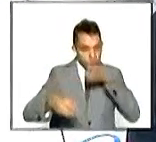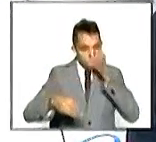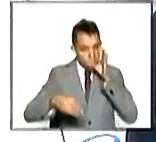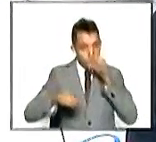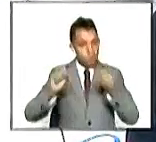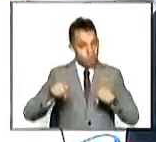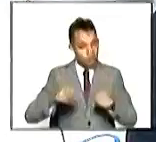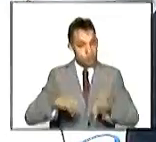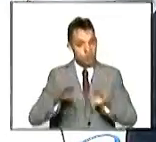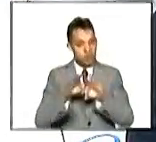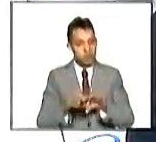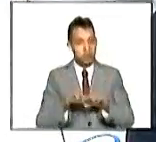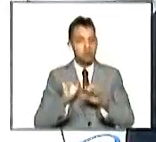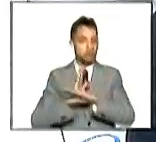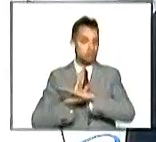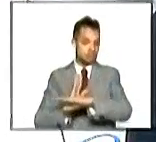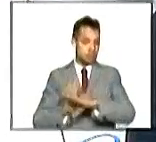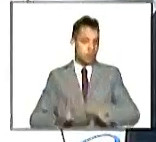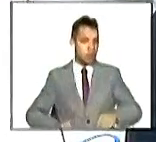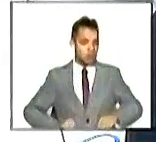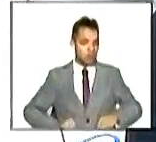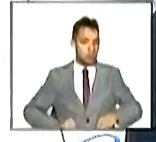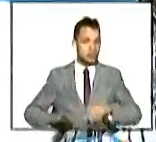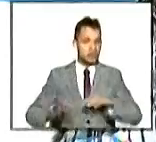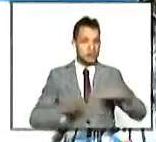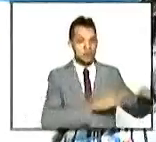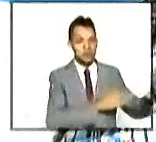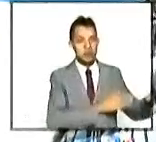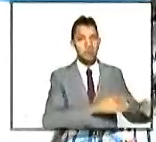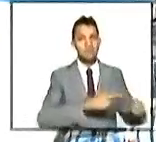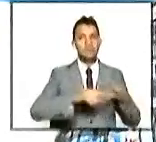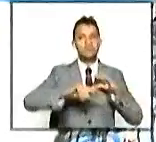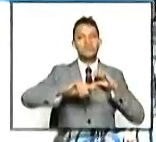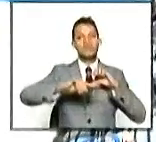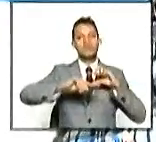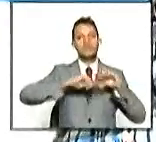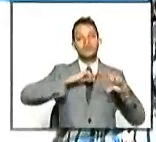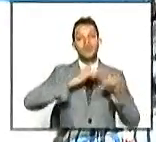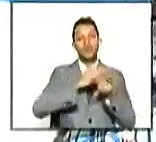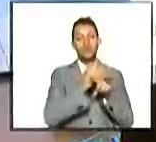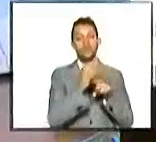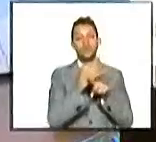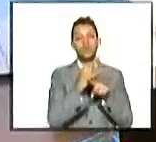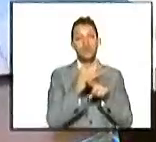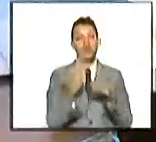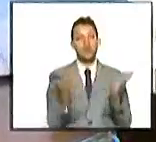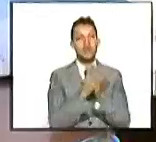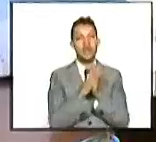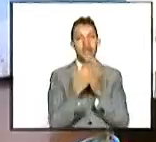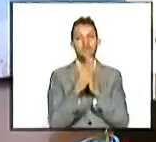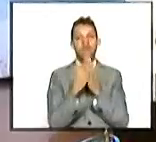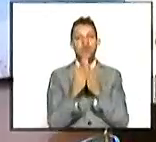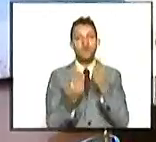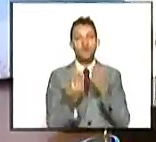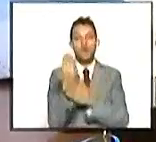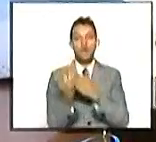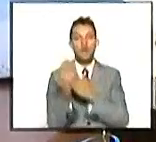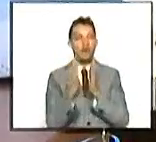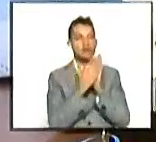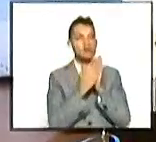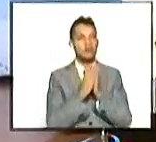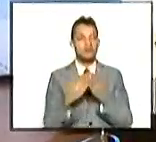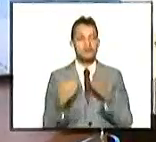manejo de estos síntomas. Bueno, aquí preguntan en Twitter que les recuerde el nombre del libro y dónde pueden conseguirlo. El libro se